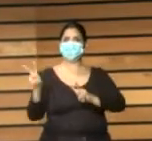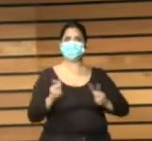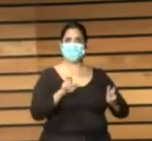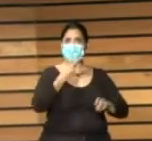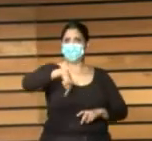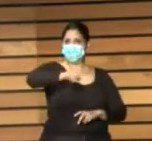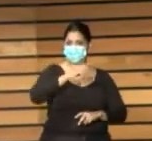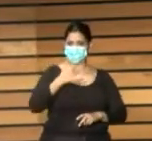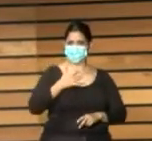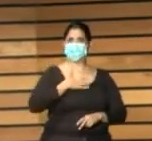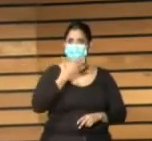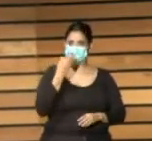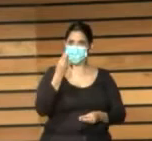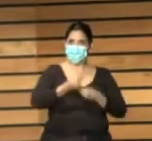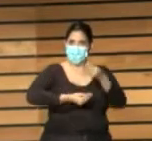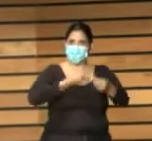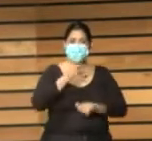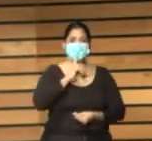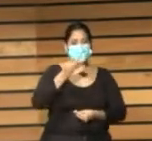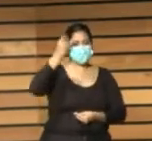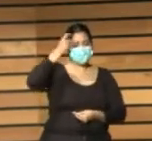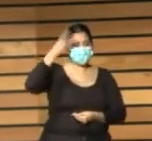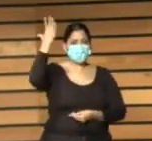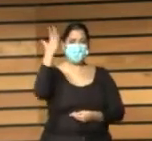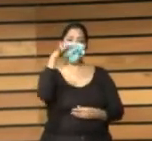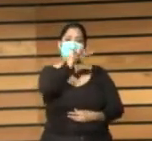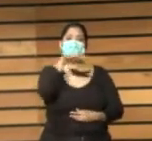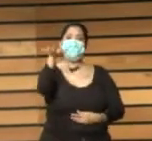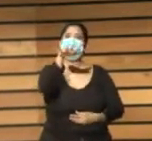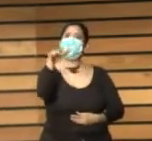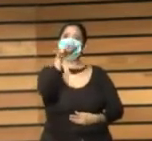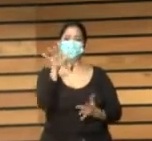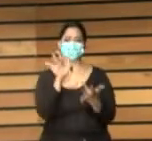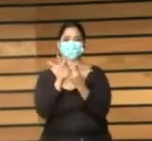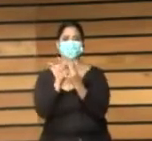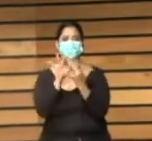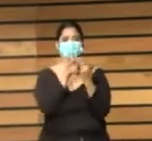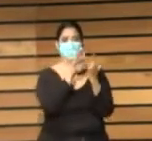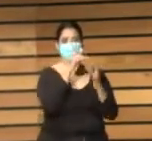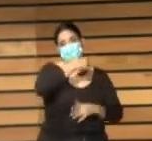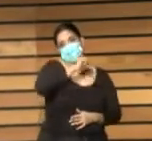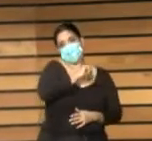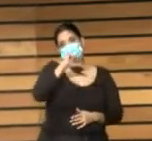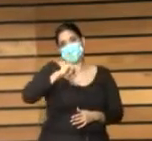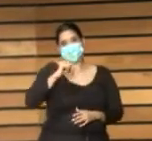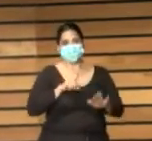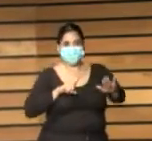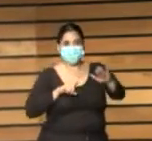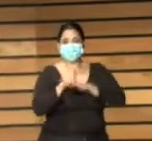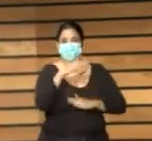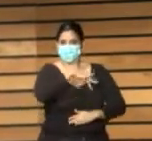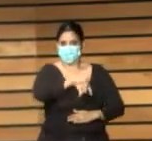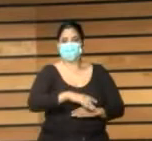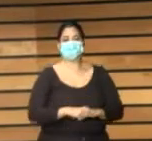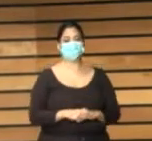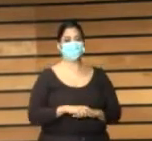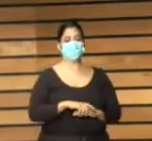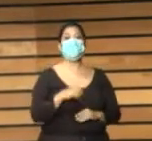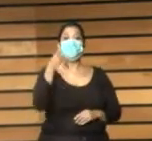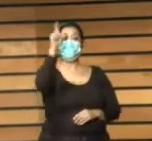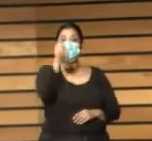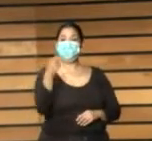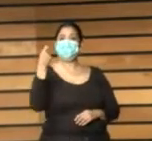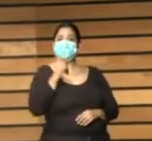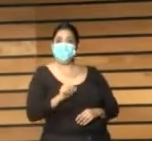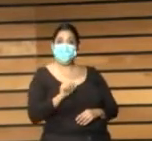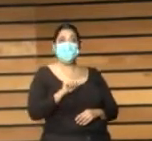sin olvidar el papel de las bibliotecas como espacios de encuentro y de crecimiento personal. Tanto bibliotecarios como